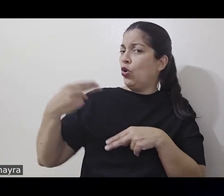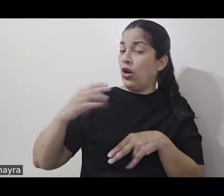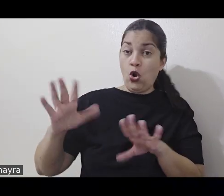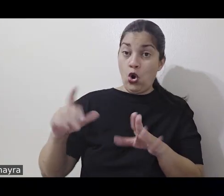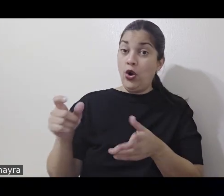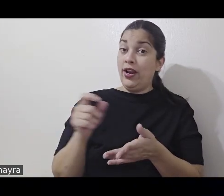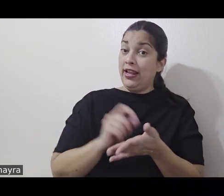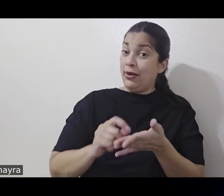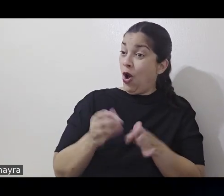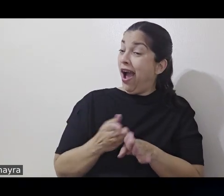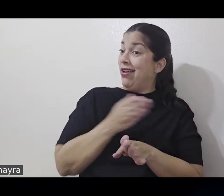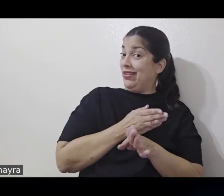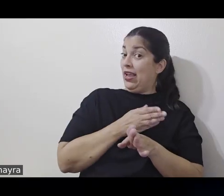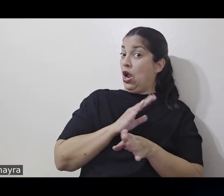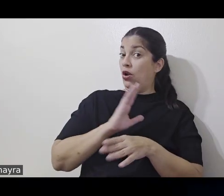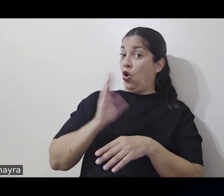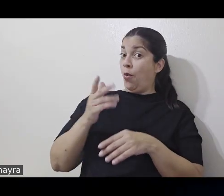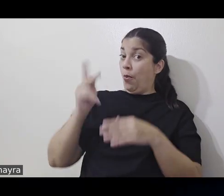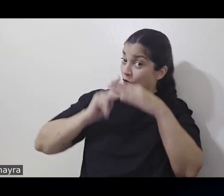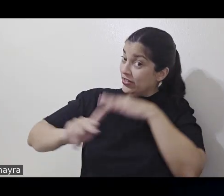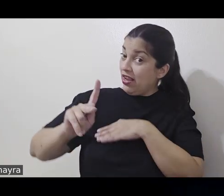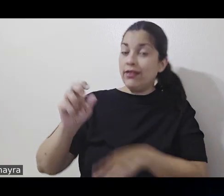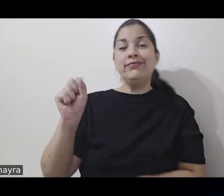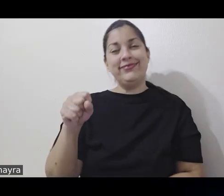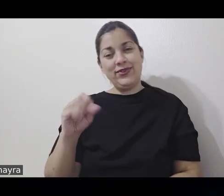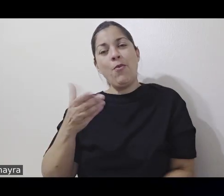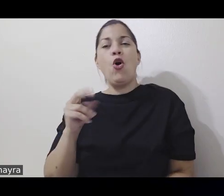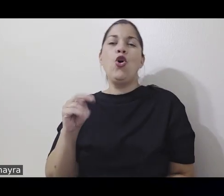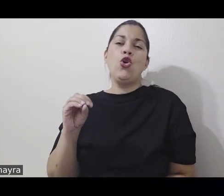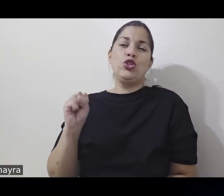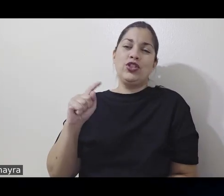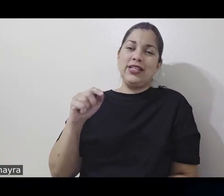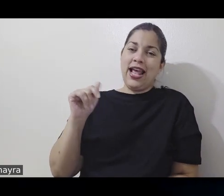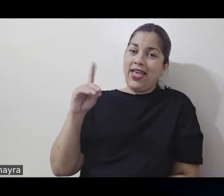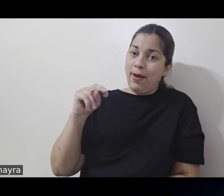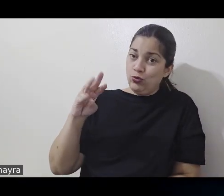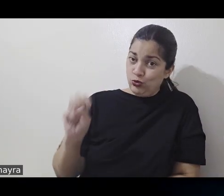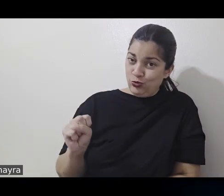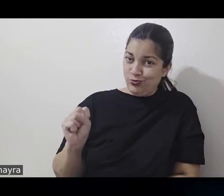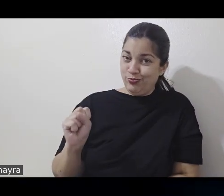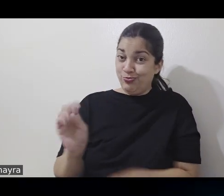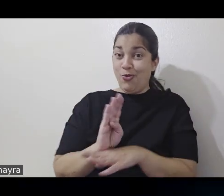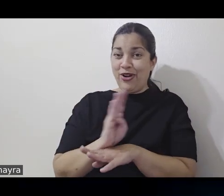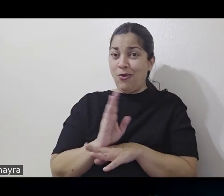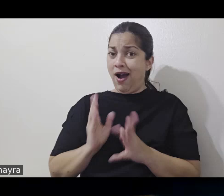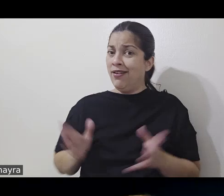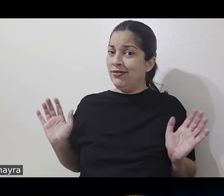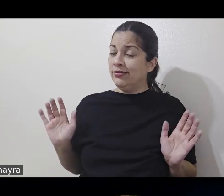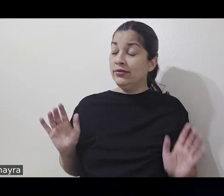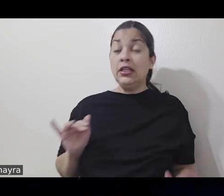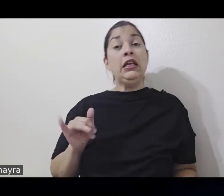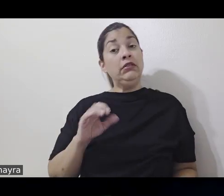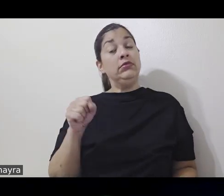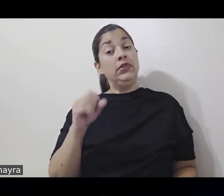Como profecía. Sí. Ajá, escribió antes y un Nostradamus boricua, como diríamos. Ajá. Y entonces el hombre